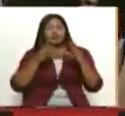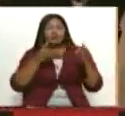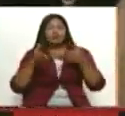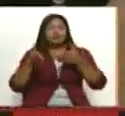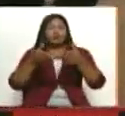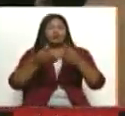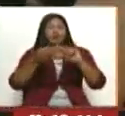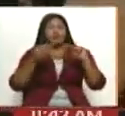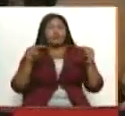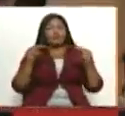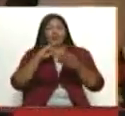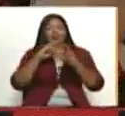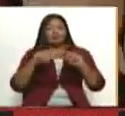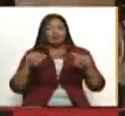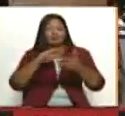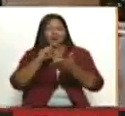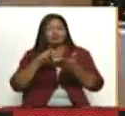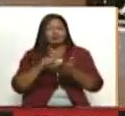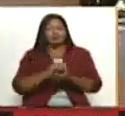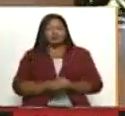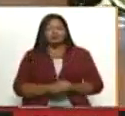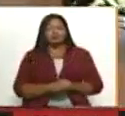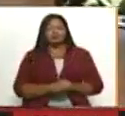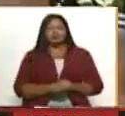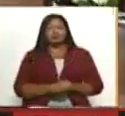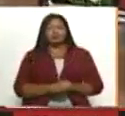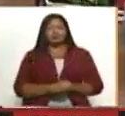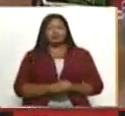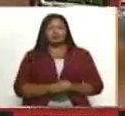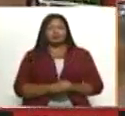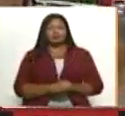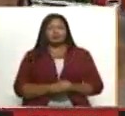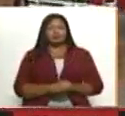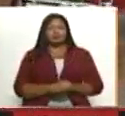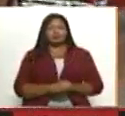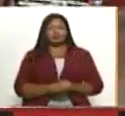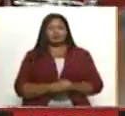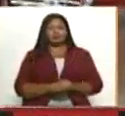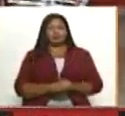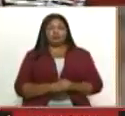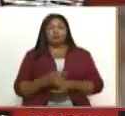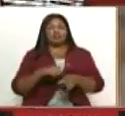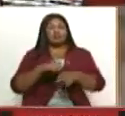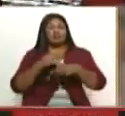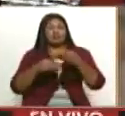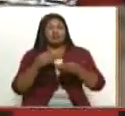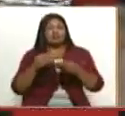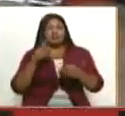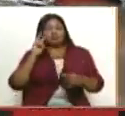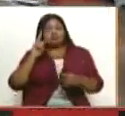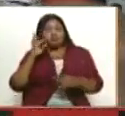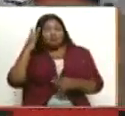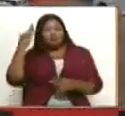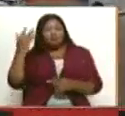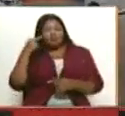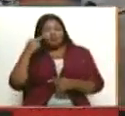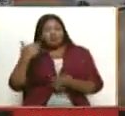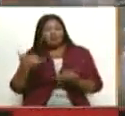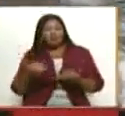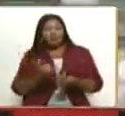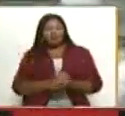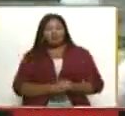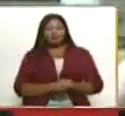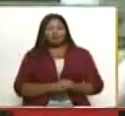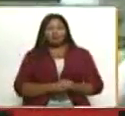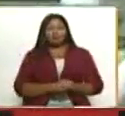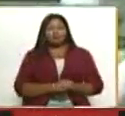el territorio nacional. Tiempo del Kairos, que da saltos inimaginados y que además lo